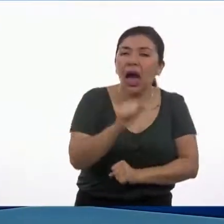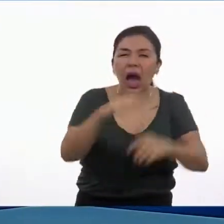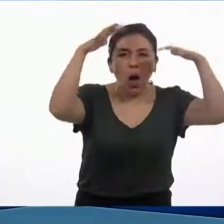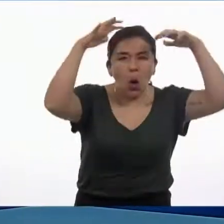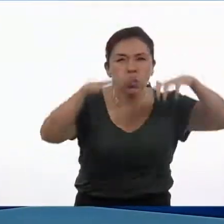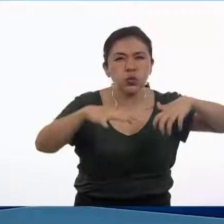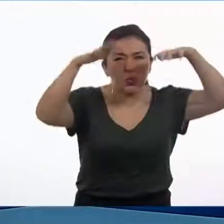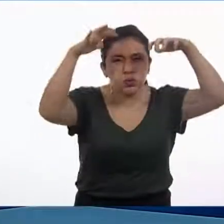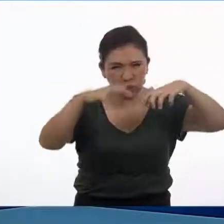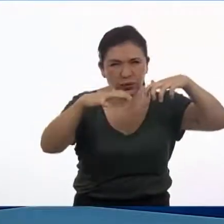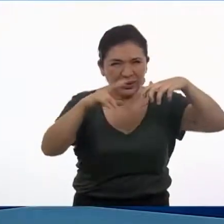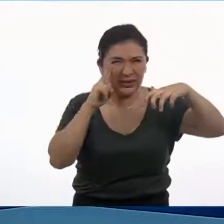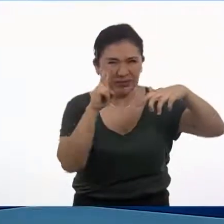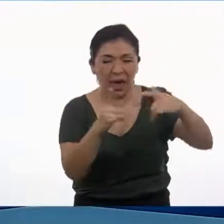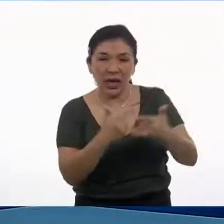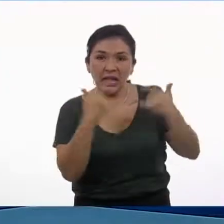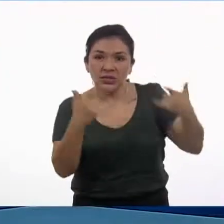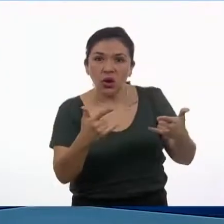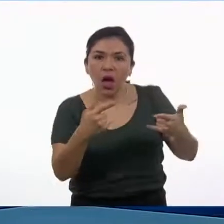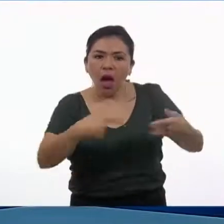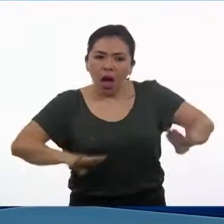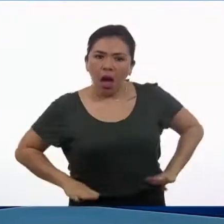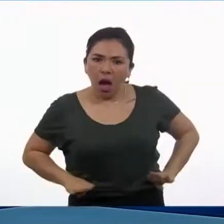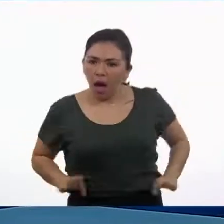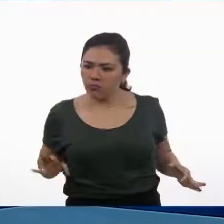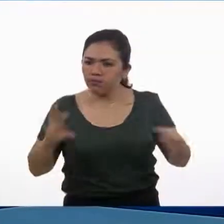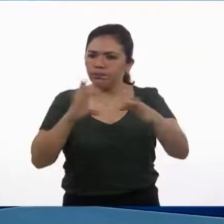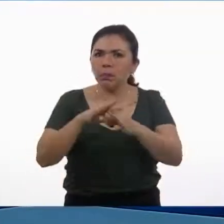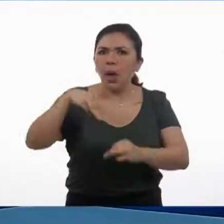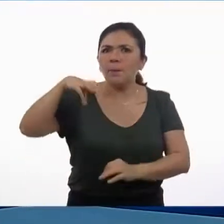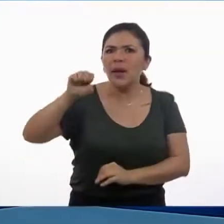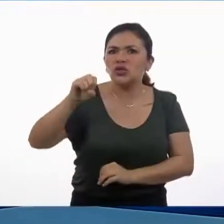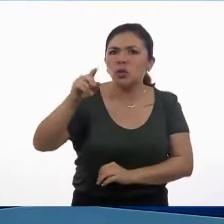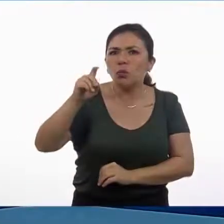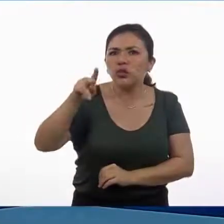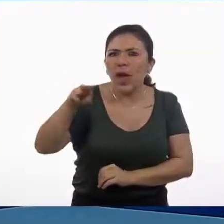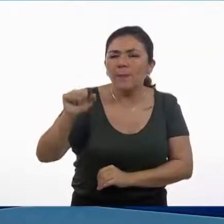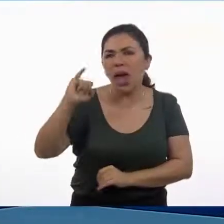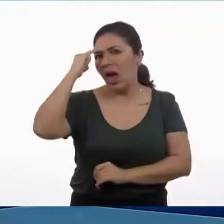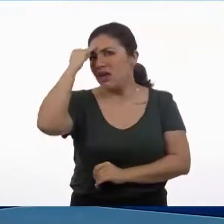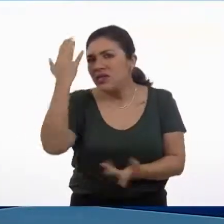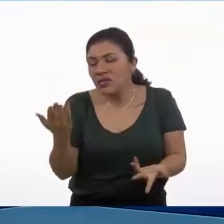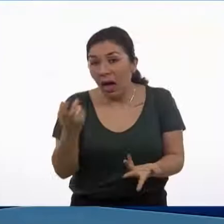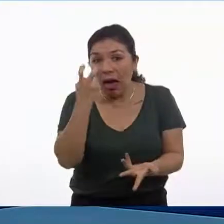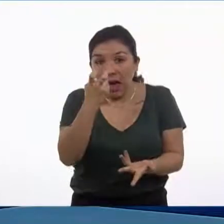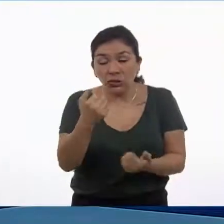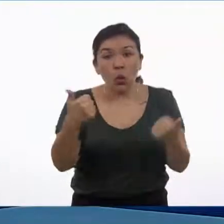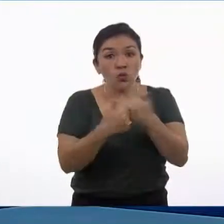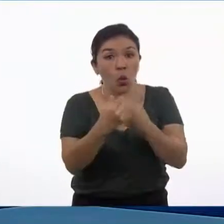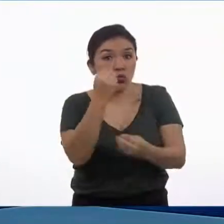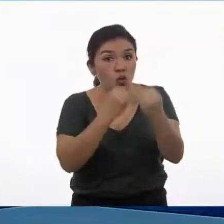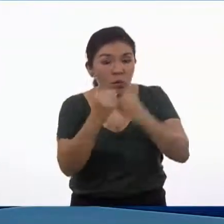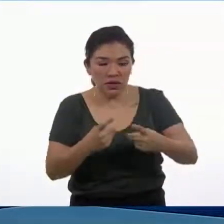Y verás cómo esta historia tiene relación con Mesopotamia y la India. En fin, ya con la comida garantizada,